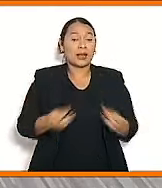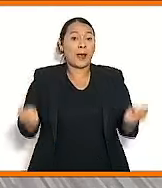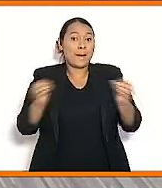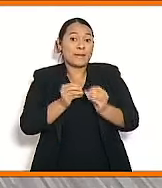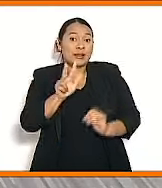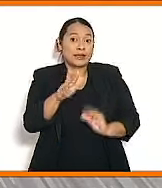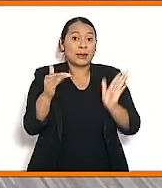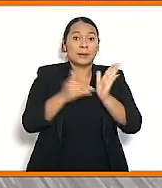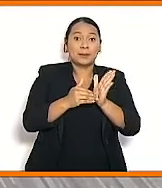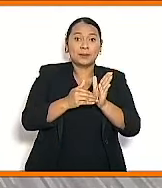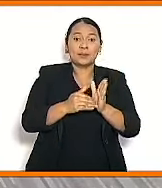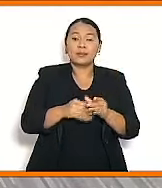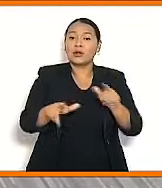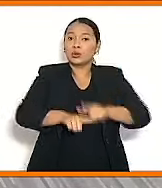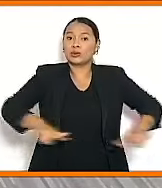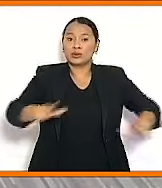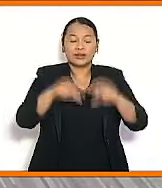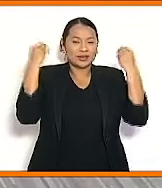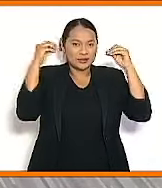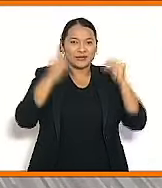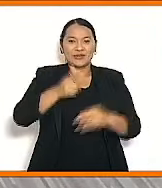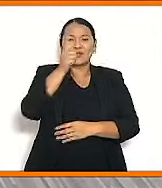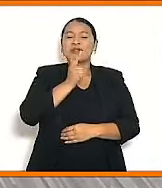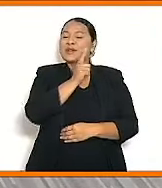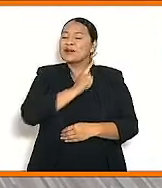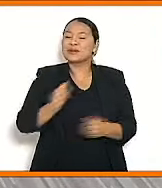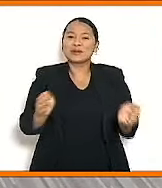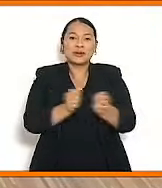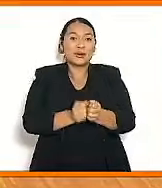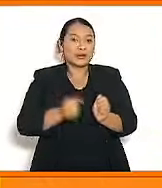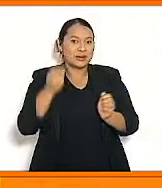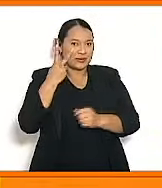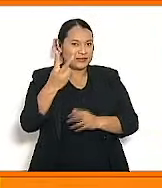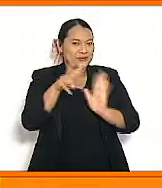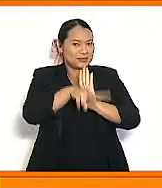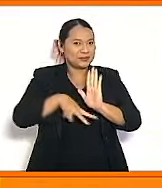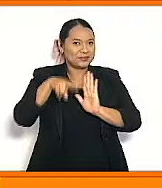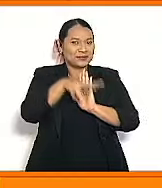Tenemos un video preparado para ti, así que acompáñame a verlo.